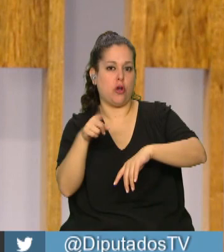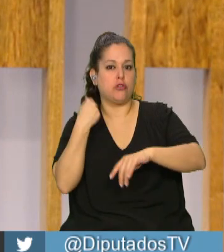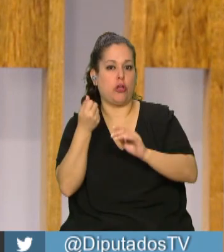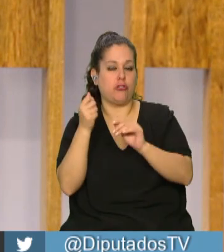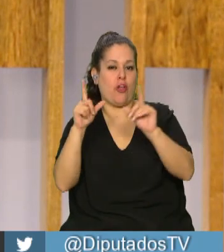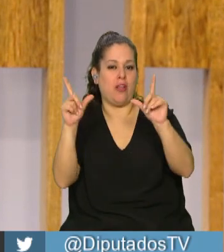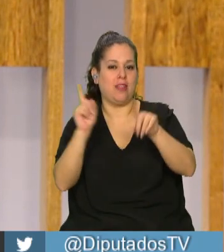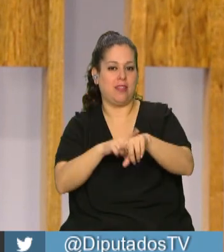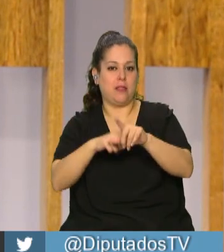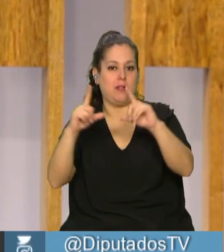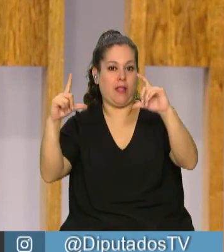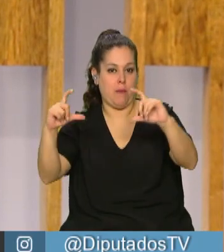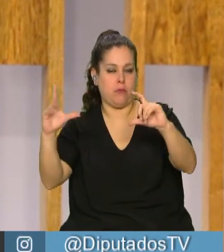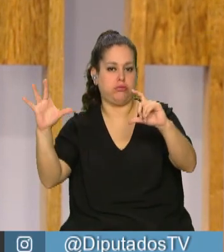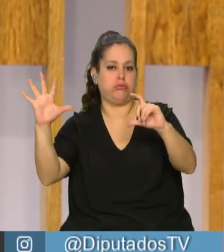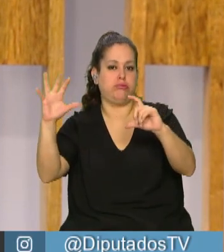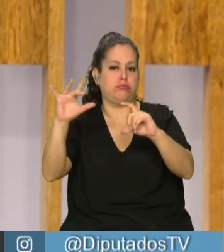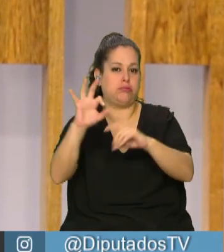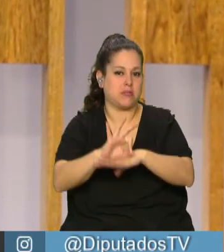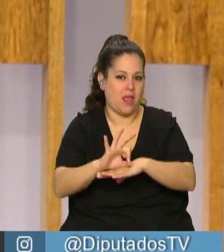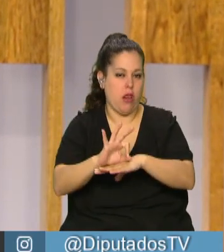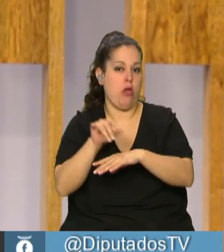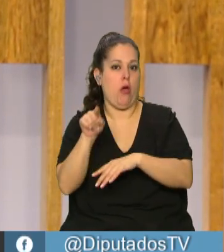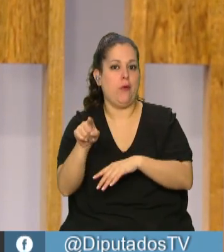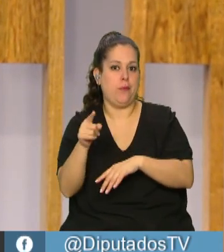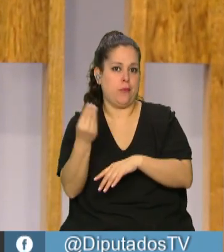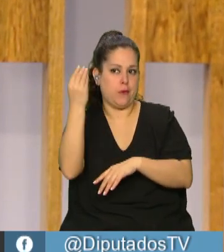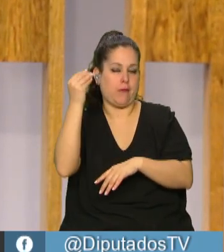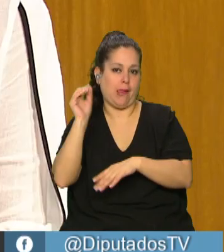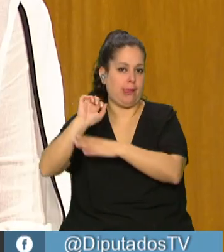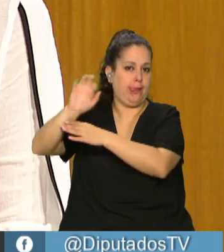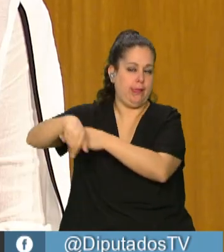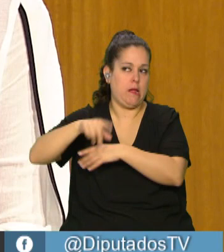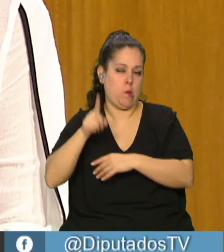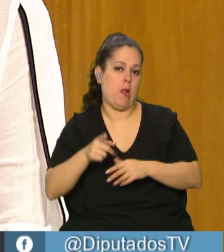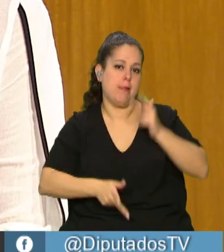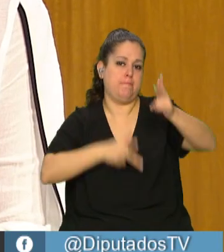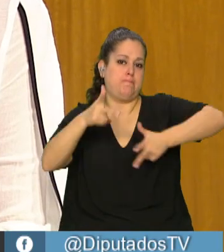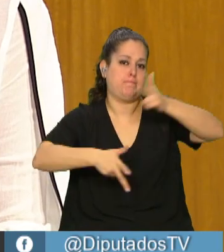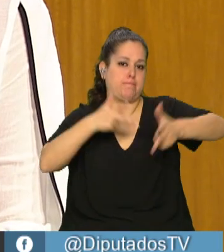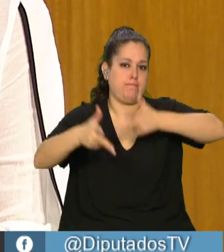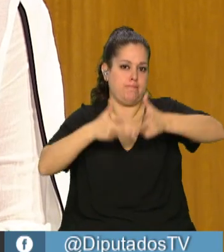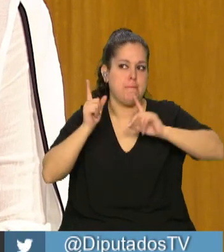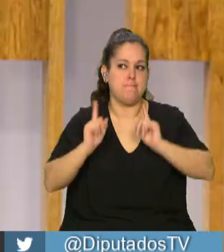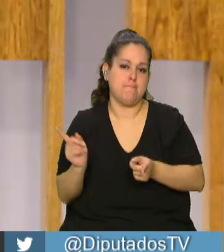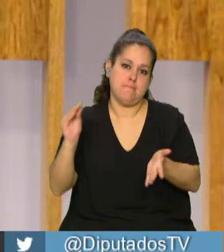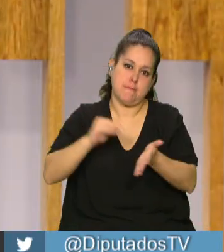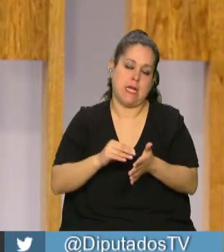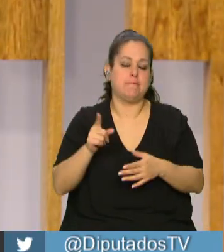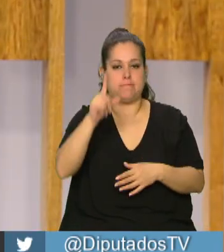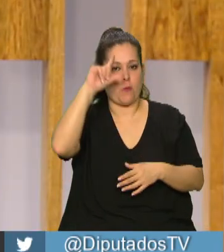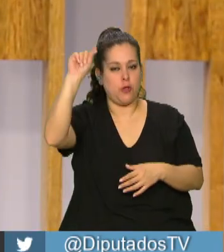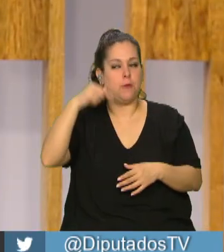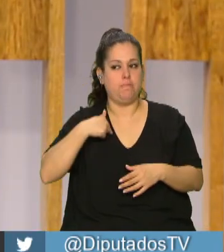minutos que tiene que hablar, pero más allá de eso a veces se extienden y el presidente, digamos, como que lo permite,